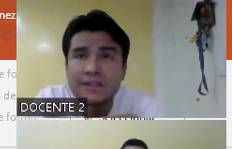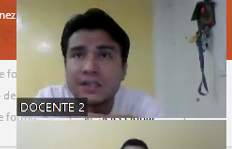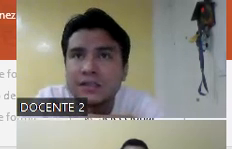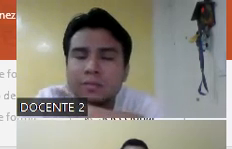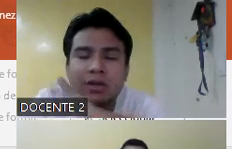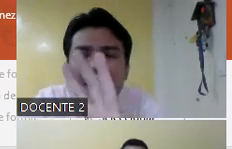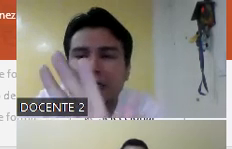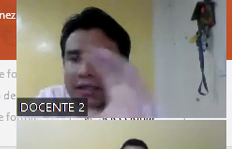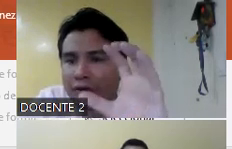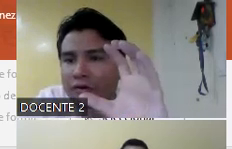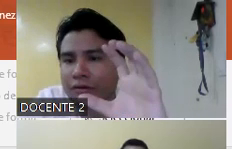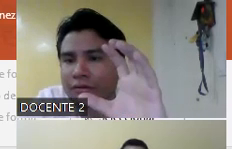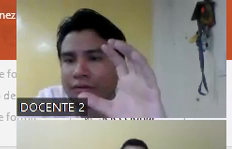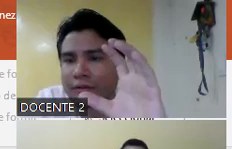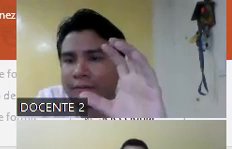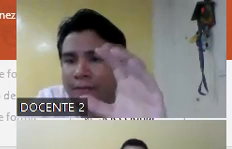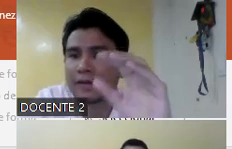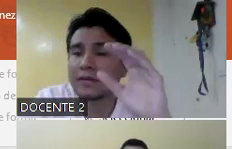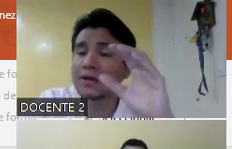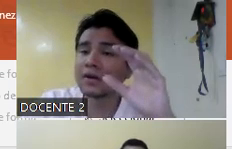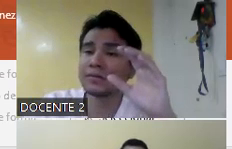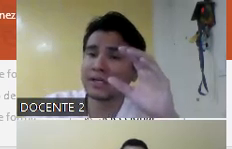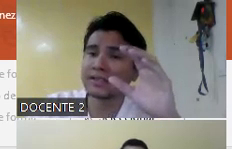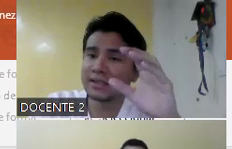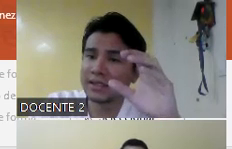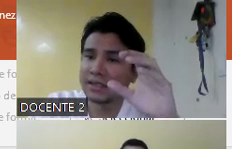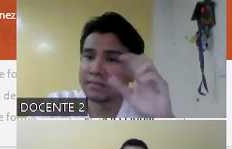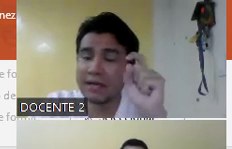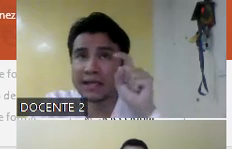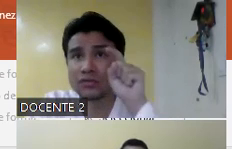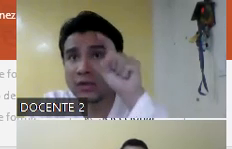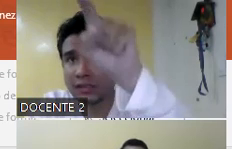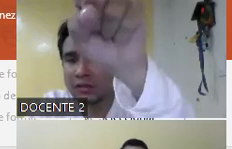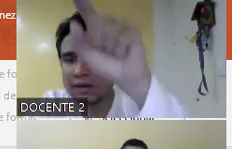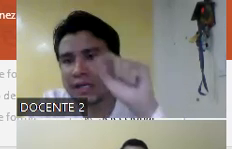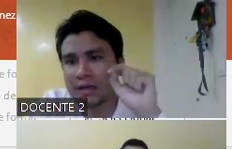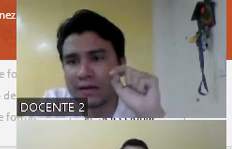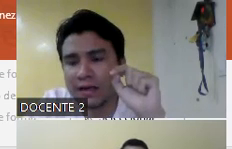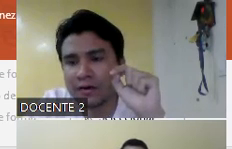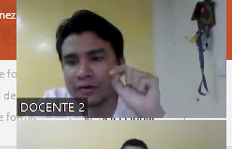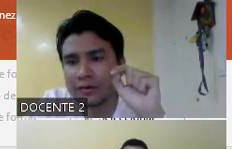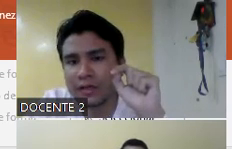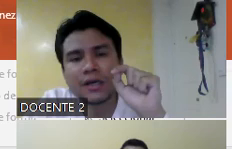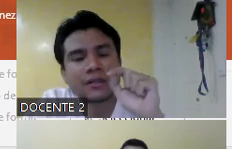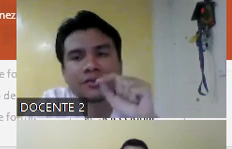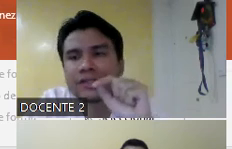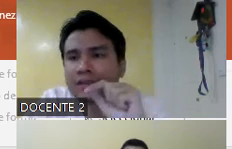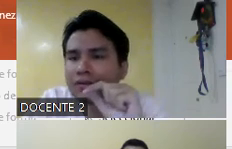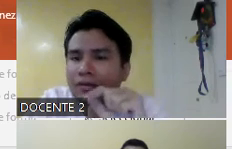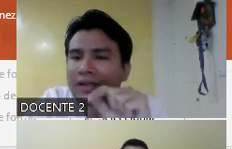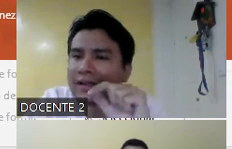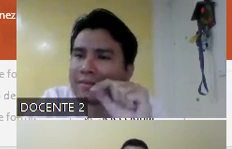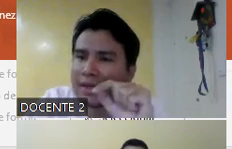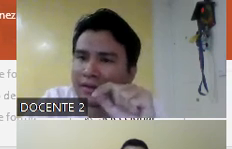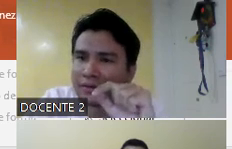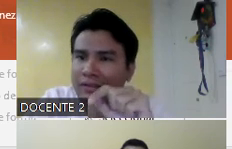tiene déficit de atención, pero a él le encanta el rojo. Tengo que buscar estrategias para que su atención vaya derivada al rojo. Entonces,